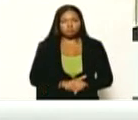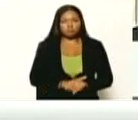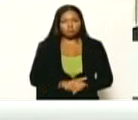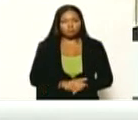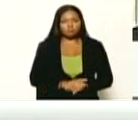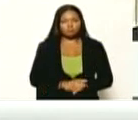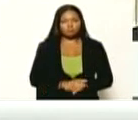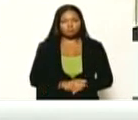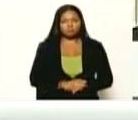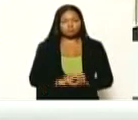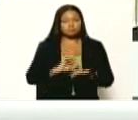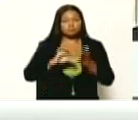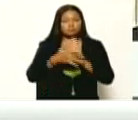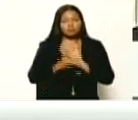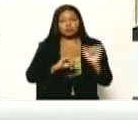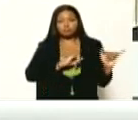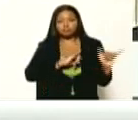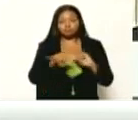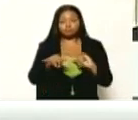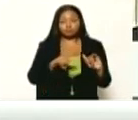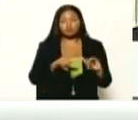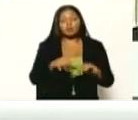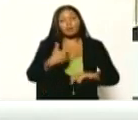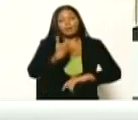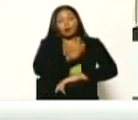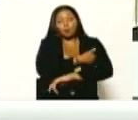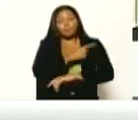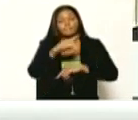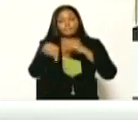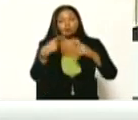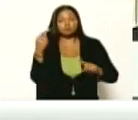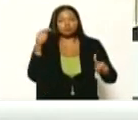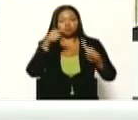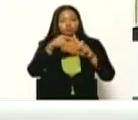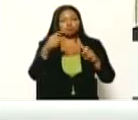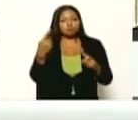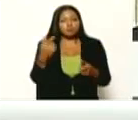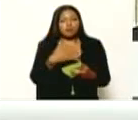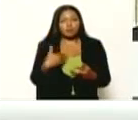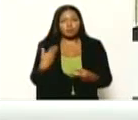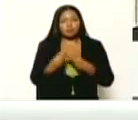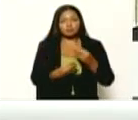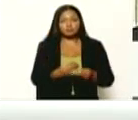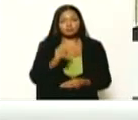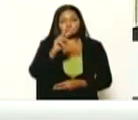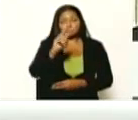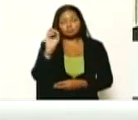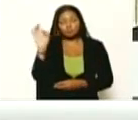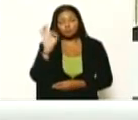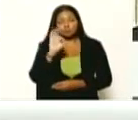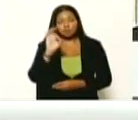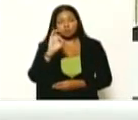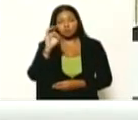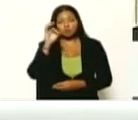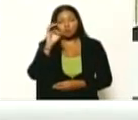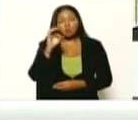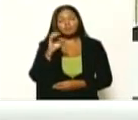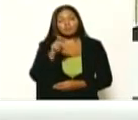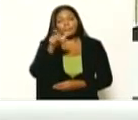Así que ya tenemos las vacunas para avanzar sobre la próxima meta, el 20% de la población